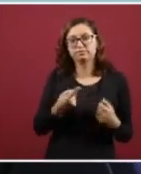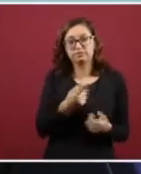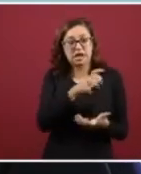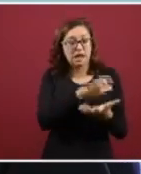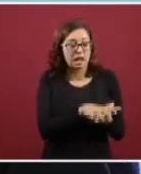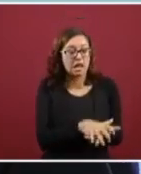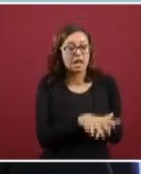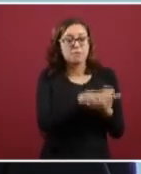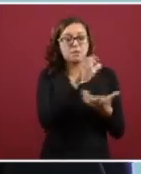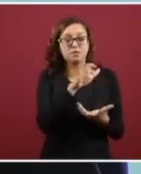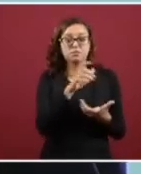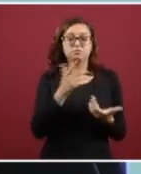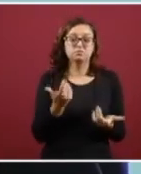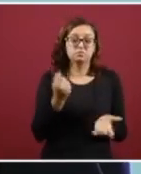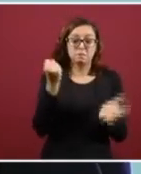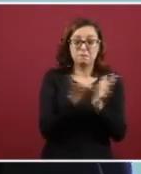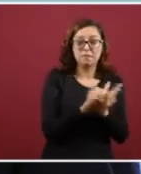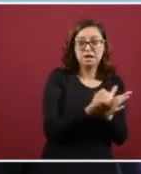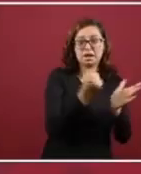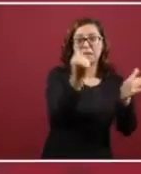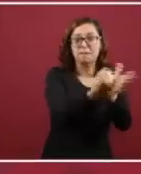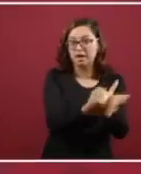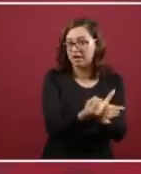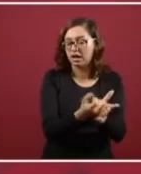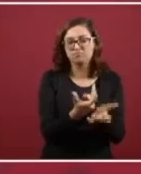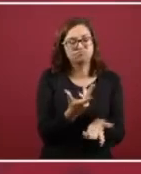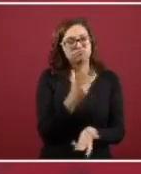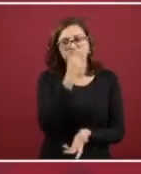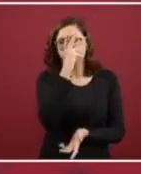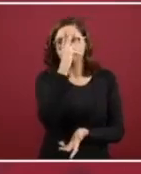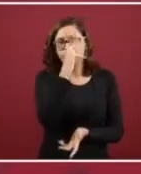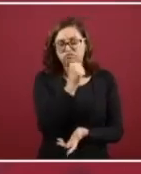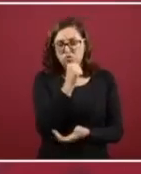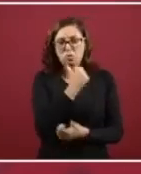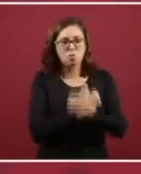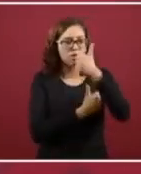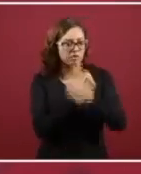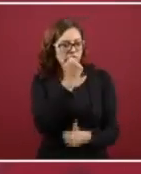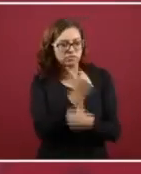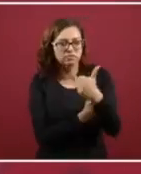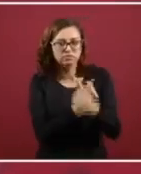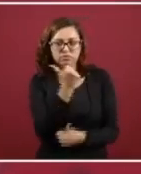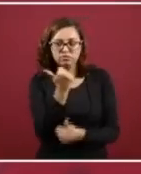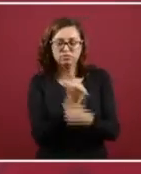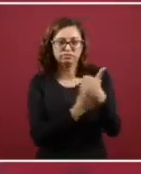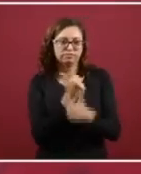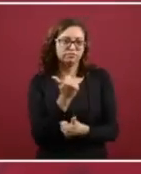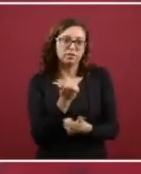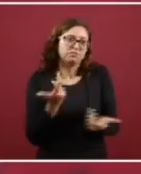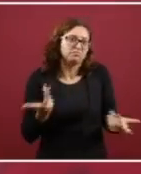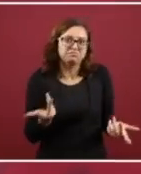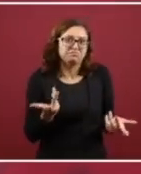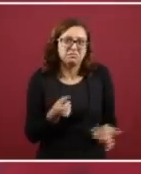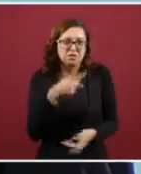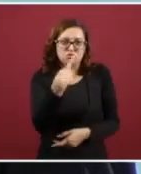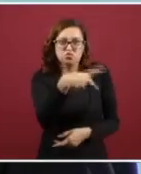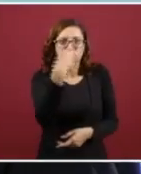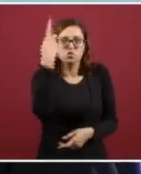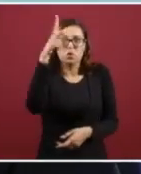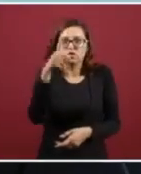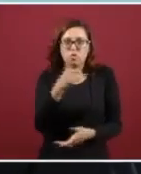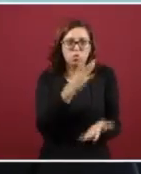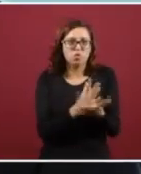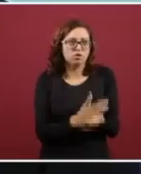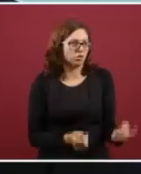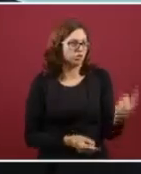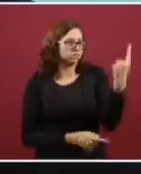dos terceras partes de los insecticidas de control de dengue cada año, mientras que la compra federal se hace cuando las capacidades locales de